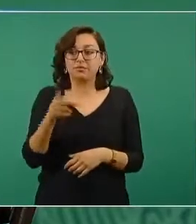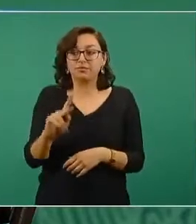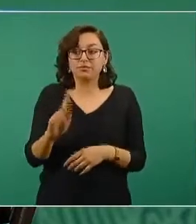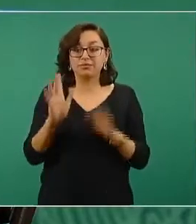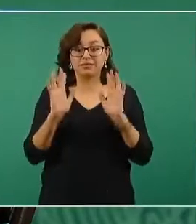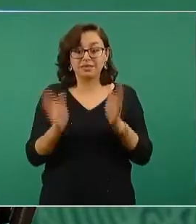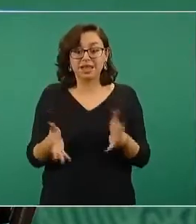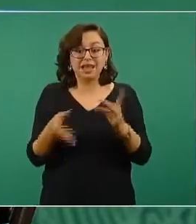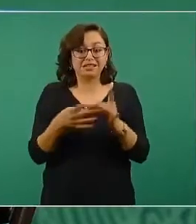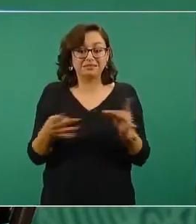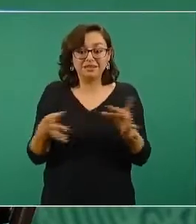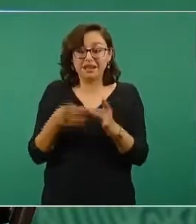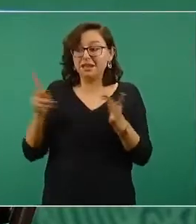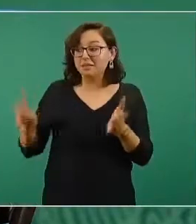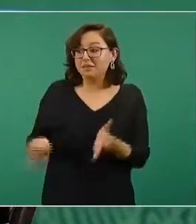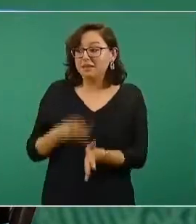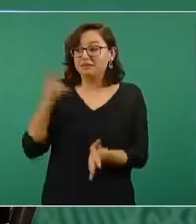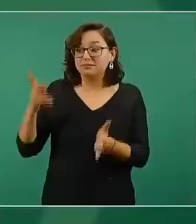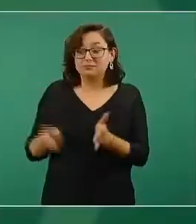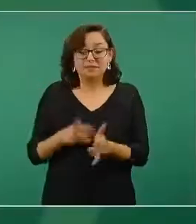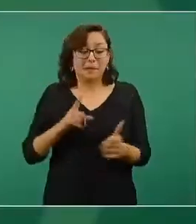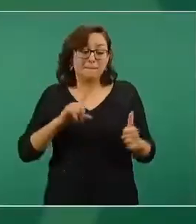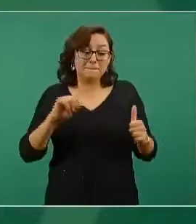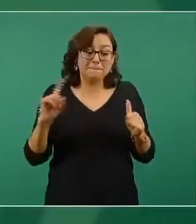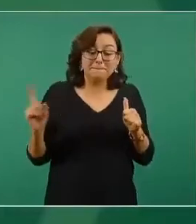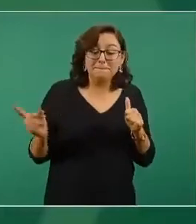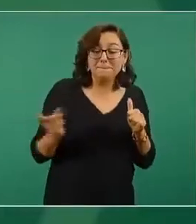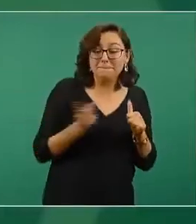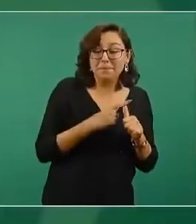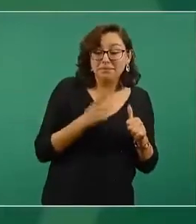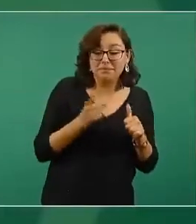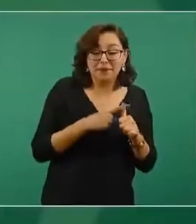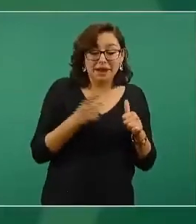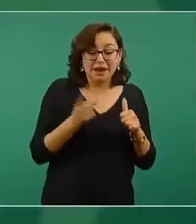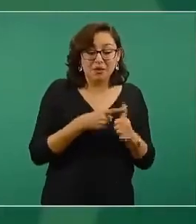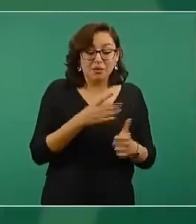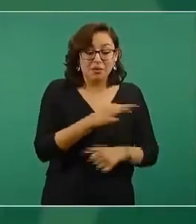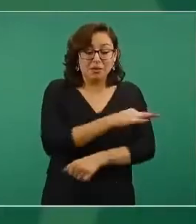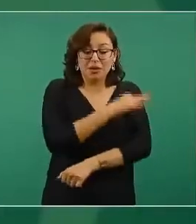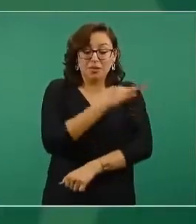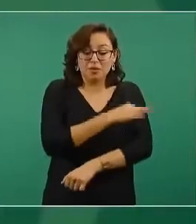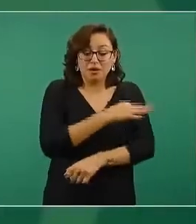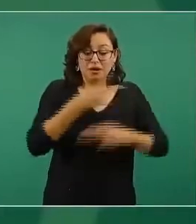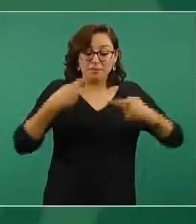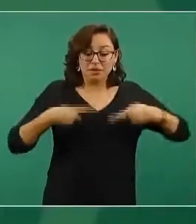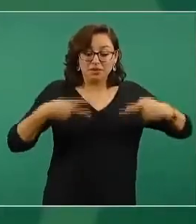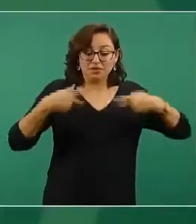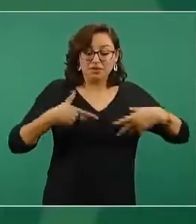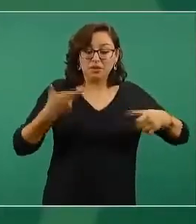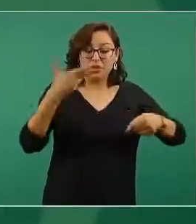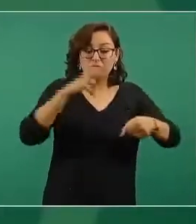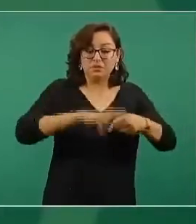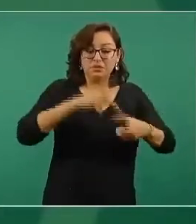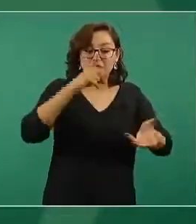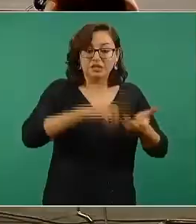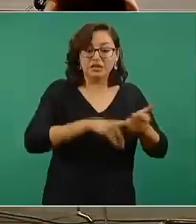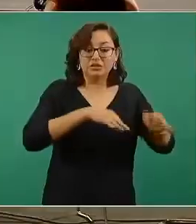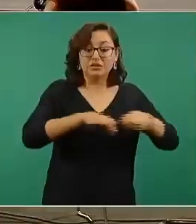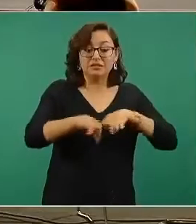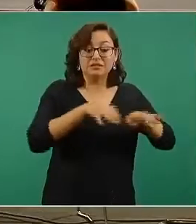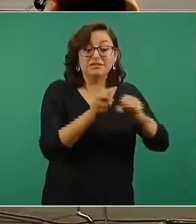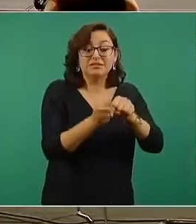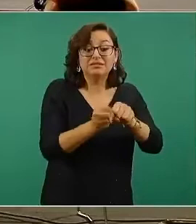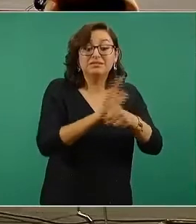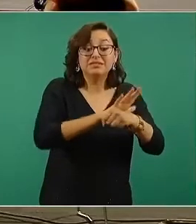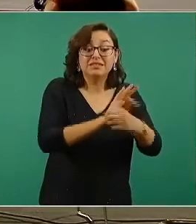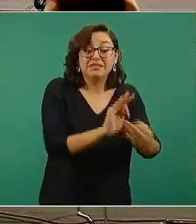en personal de salud era este grupo que le llamamos personal de primera línea. La estimación inicial que teníamos de